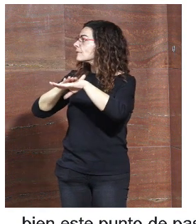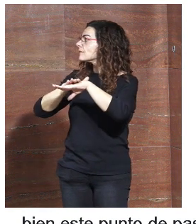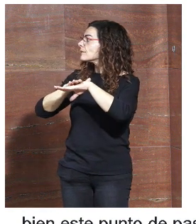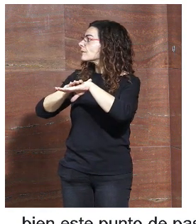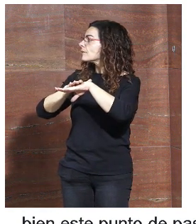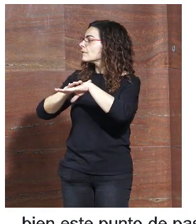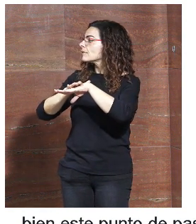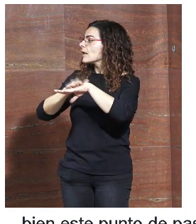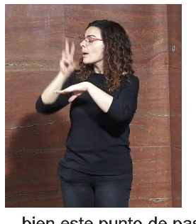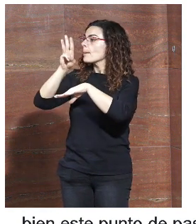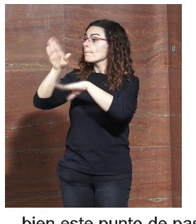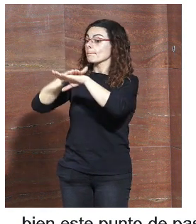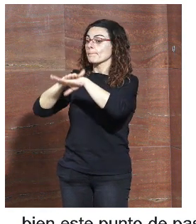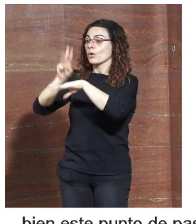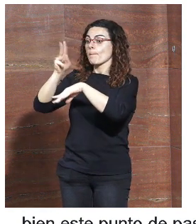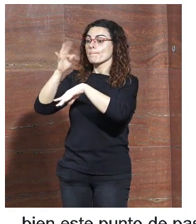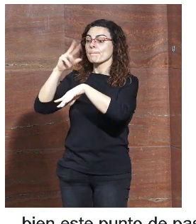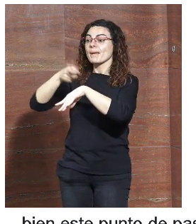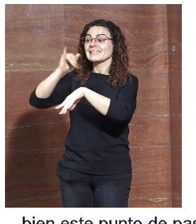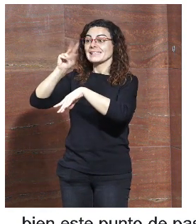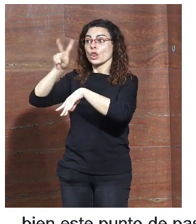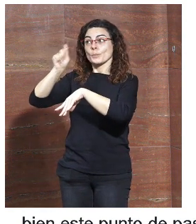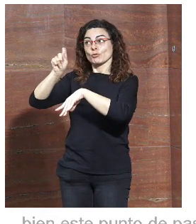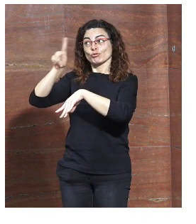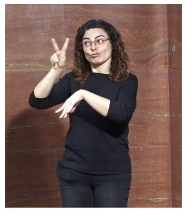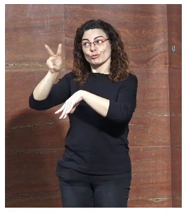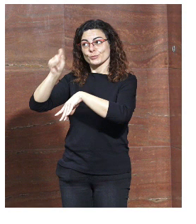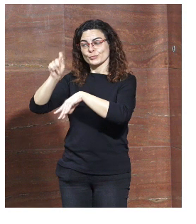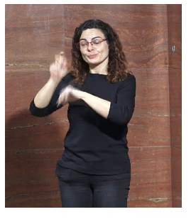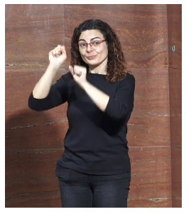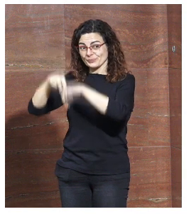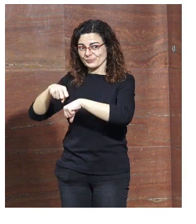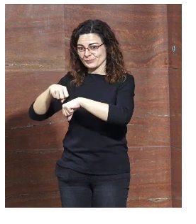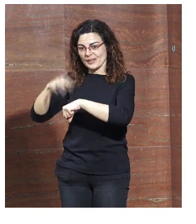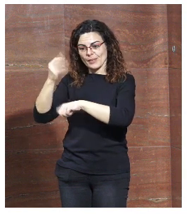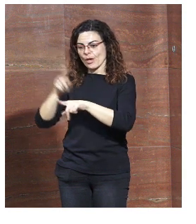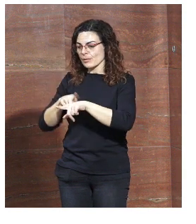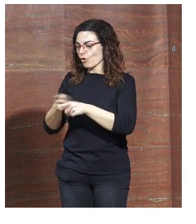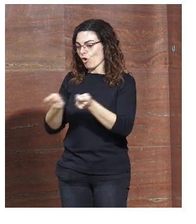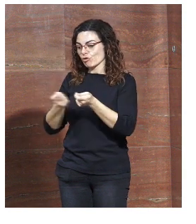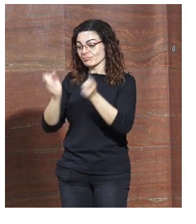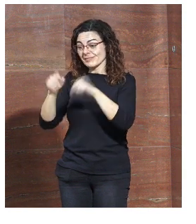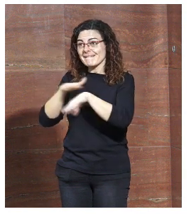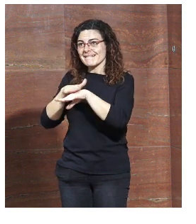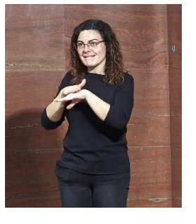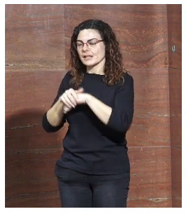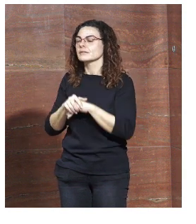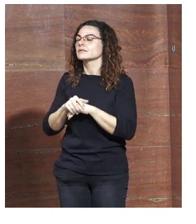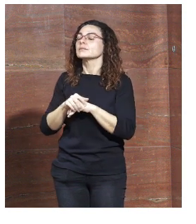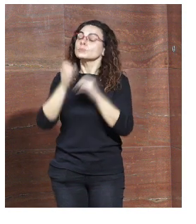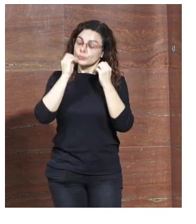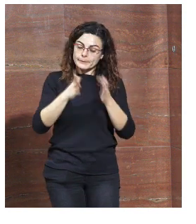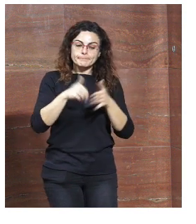de... Perdona, Pachi, te quedan 2 minutillos. Vale, tenemos que controlar el tiempo. Perdona. Sí, muy